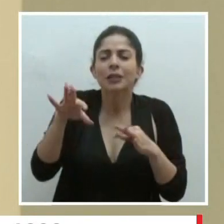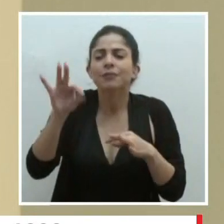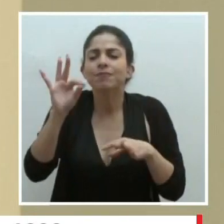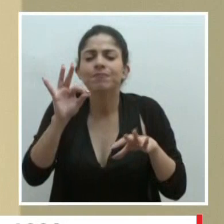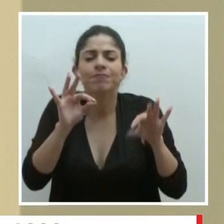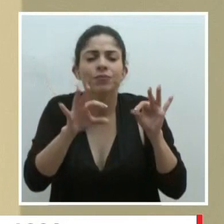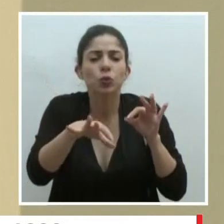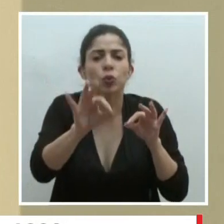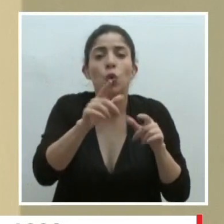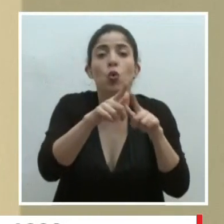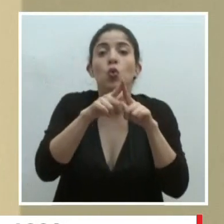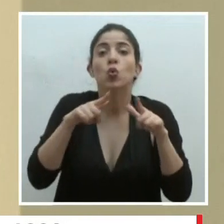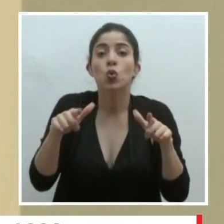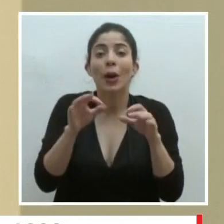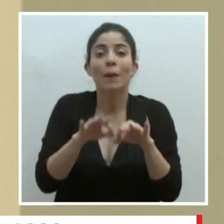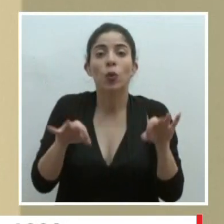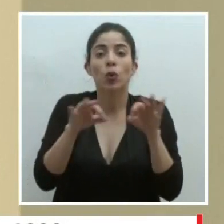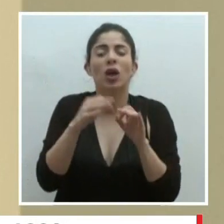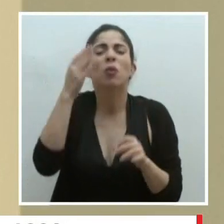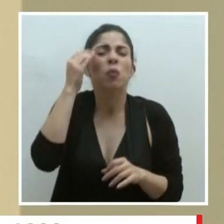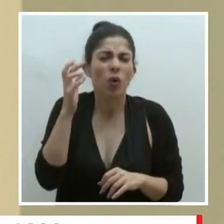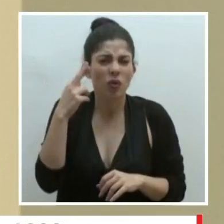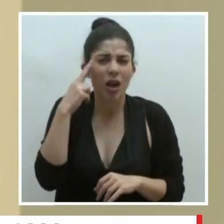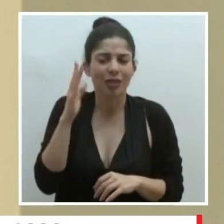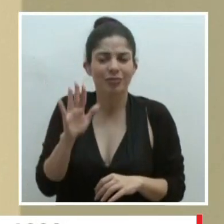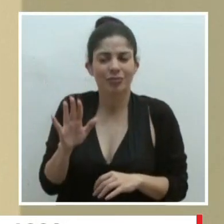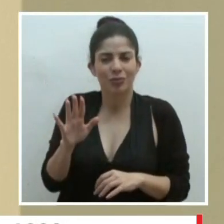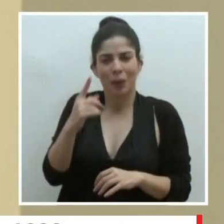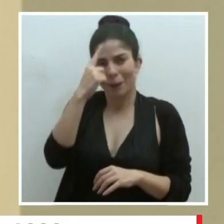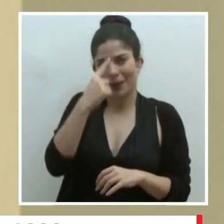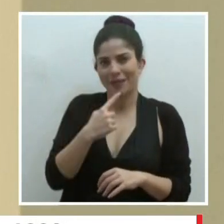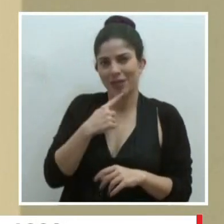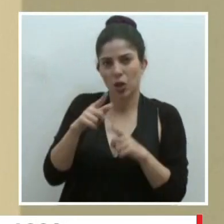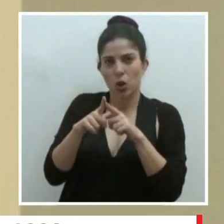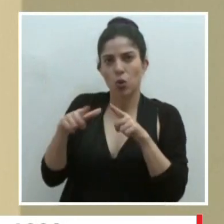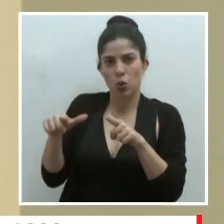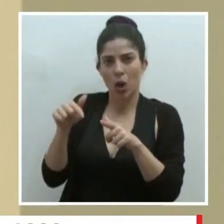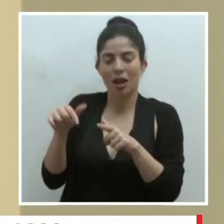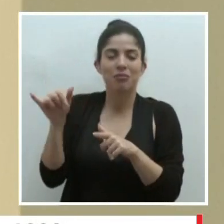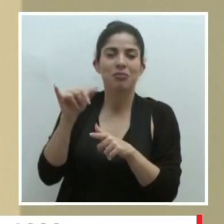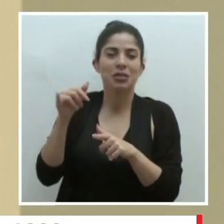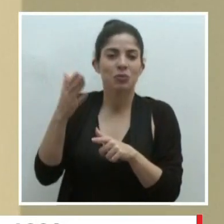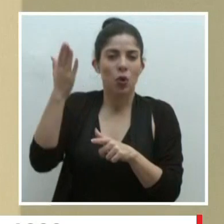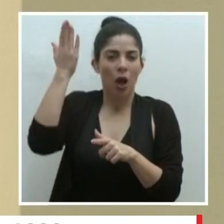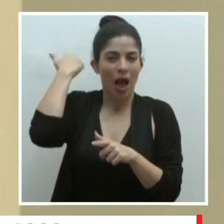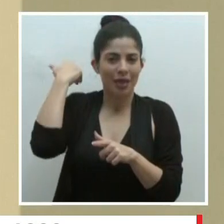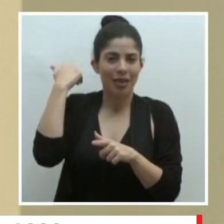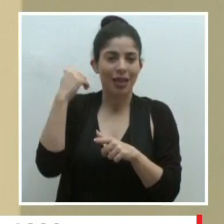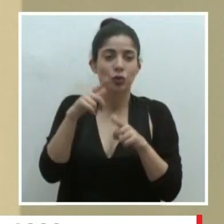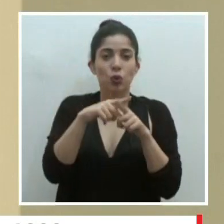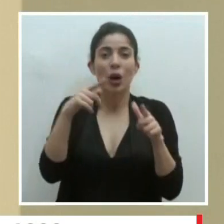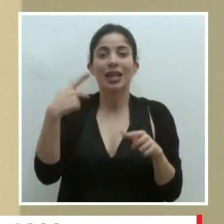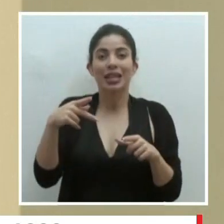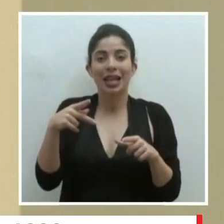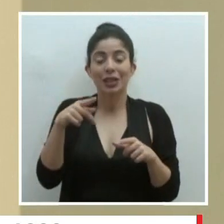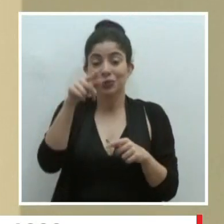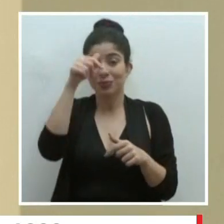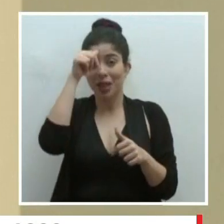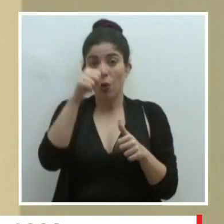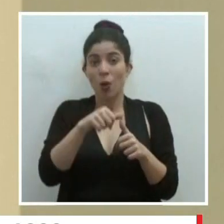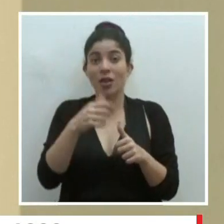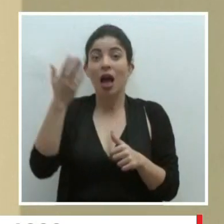sitios que se consideran más importantes por sus características, parecido a lo que hacemos en las intervenciones con las zonas de riesgo, ¿verdad? Que recordemos